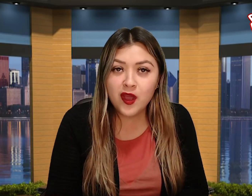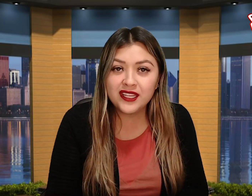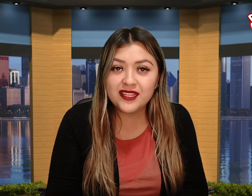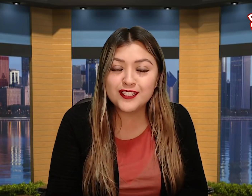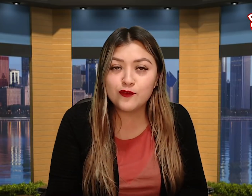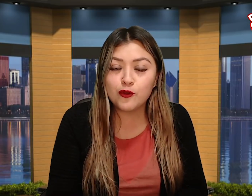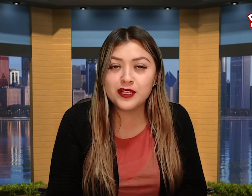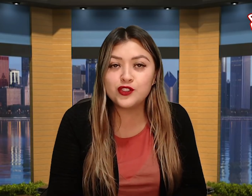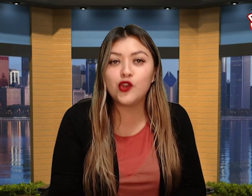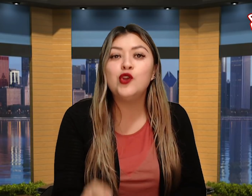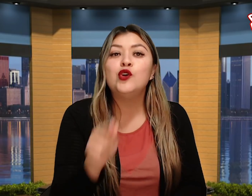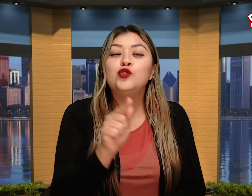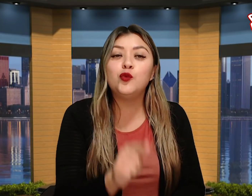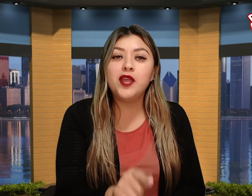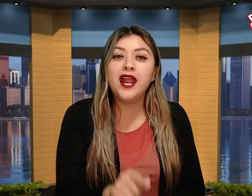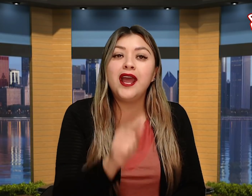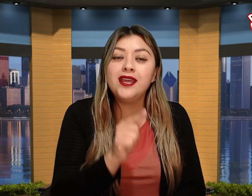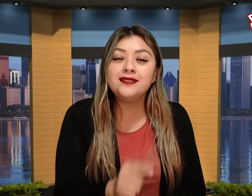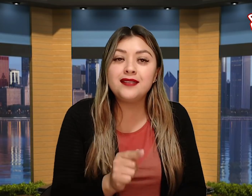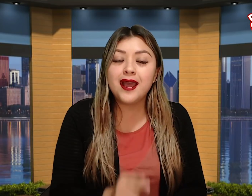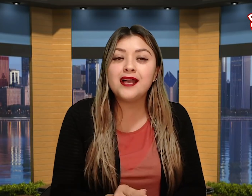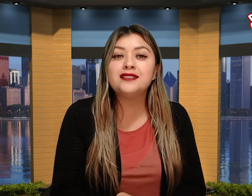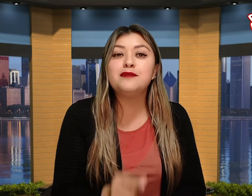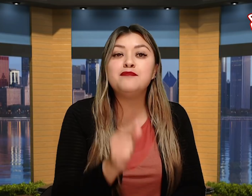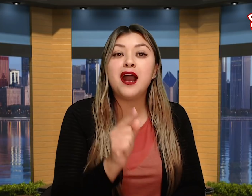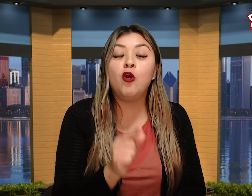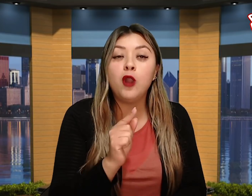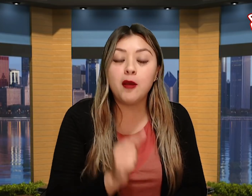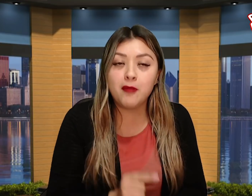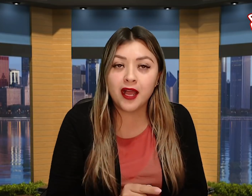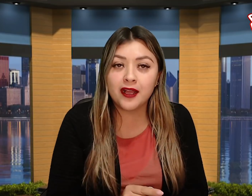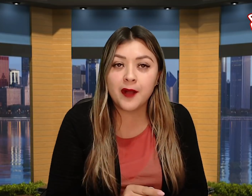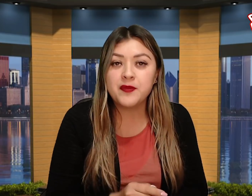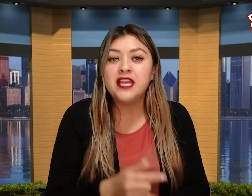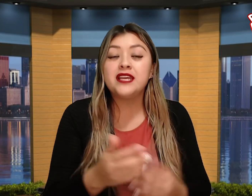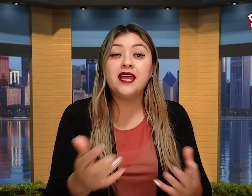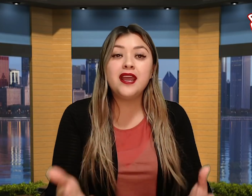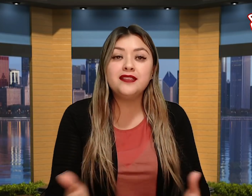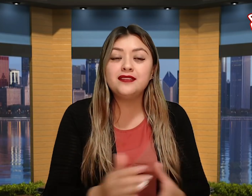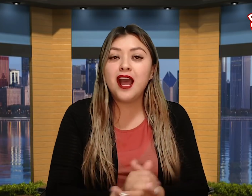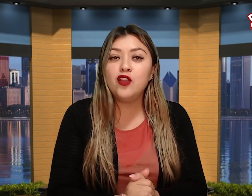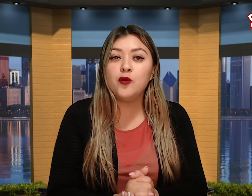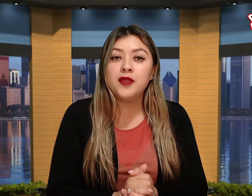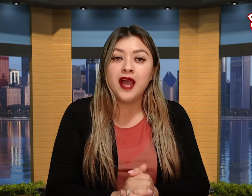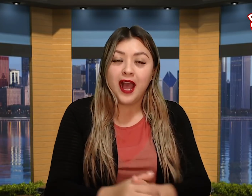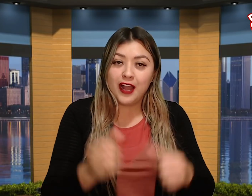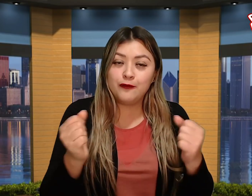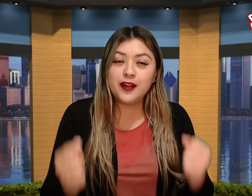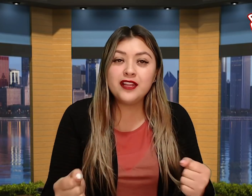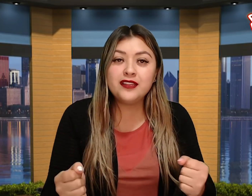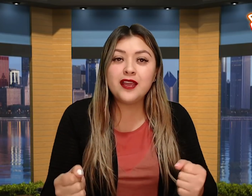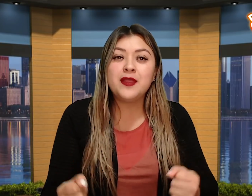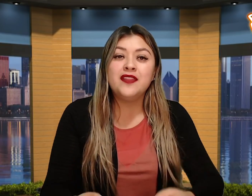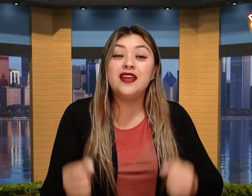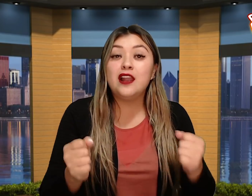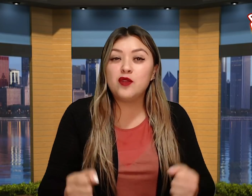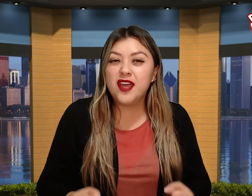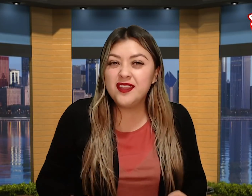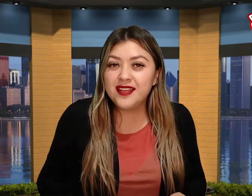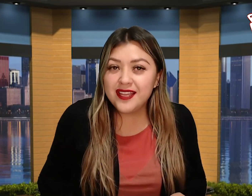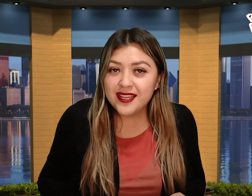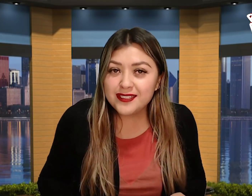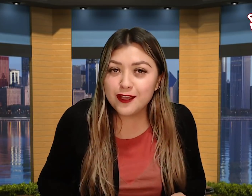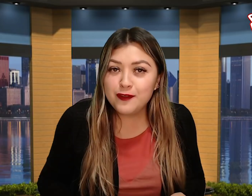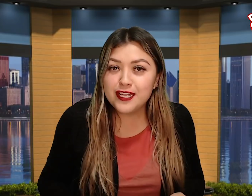de la Cuarta Transformación tuviera este as bajo la manga. ¿Quién ha estado al frente de la